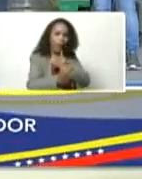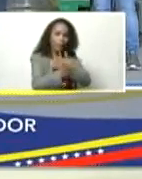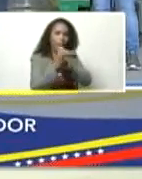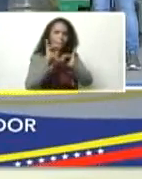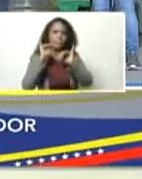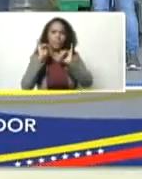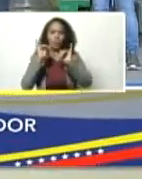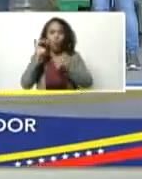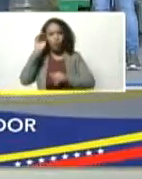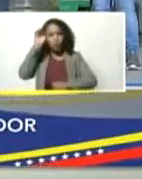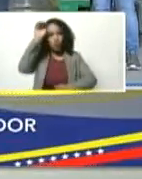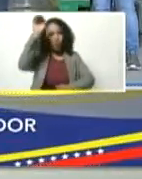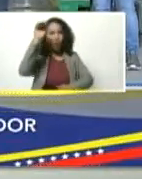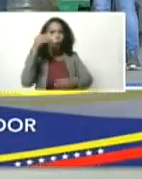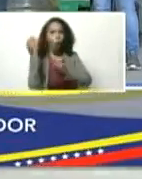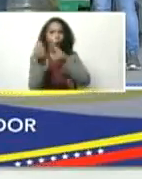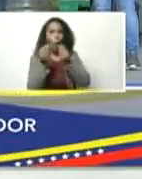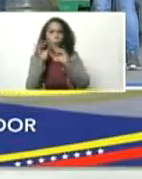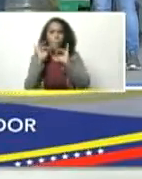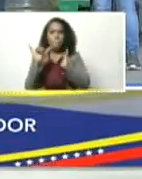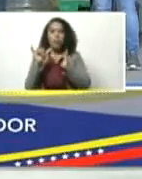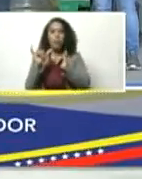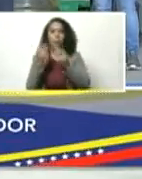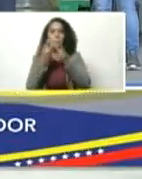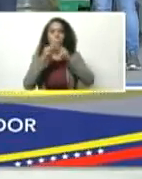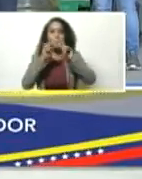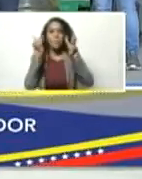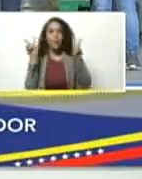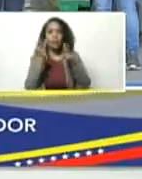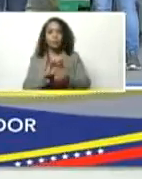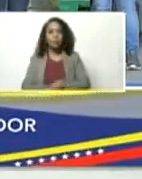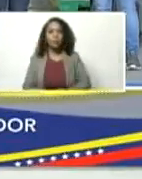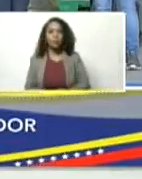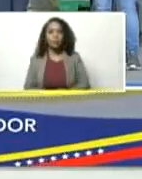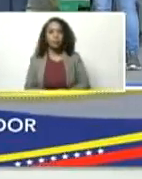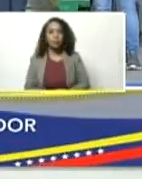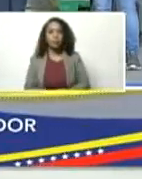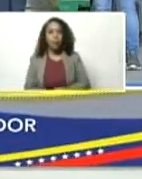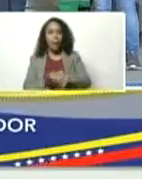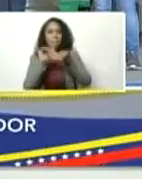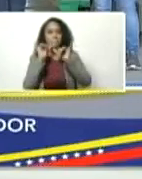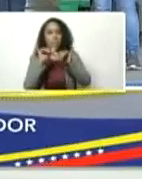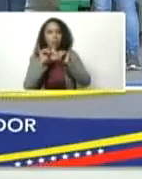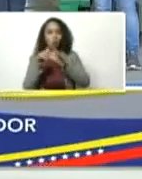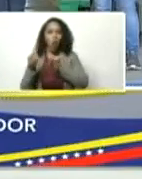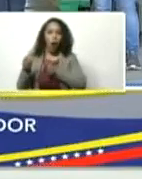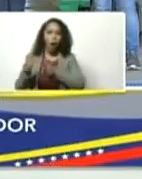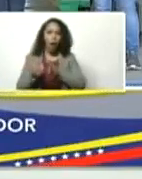remar con un mismo compás, a un mismo ritmo,